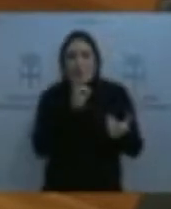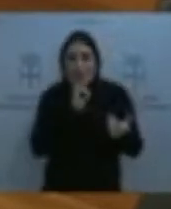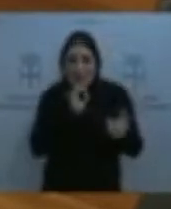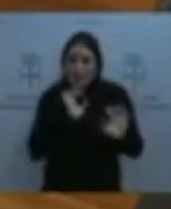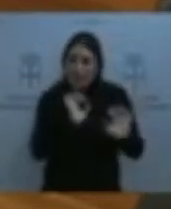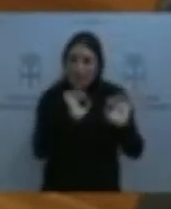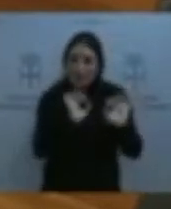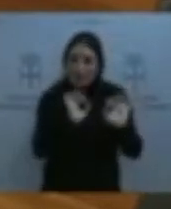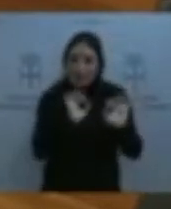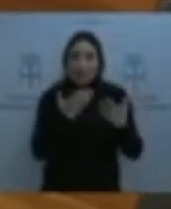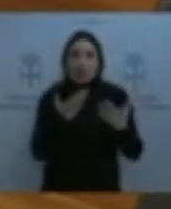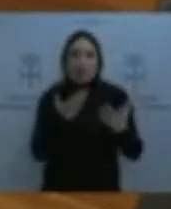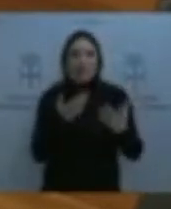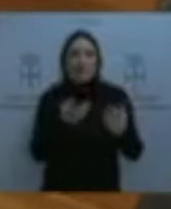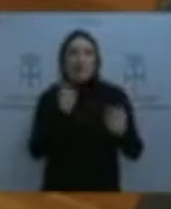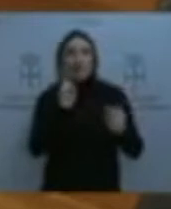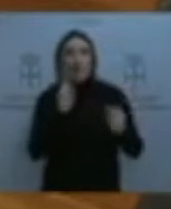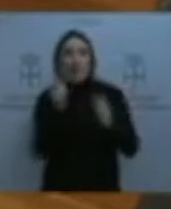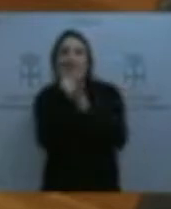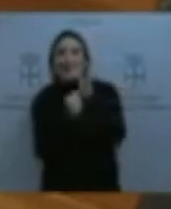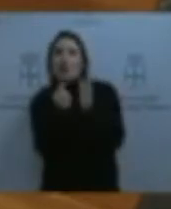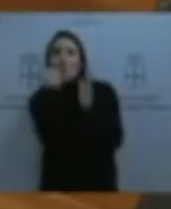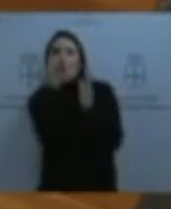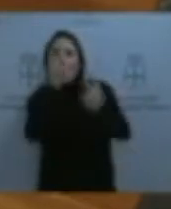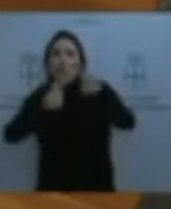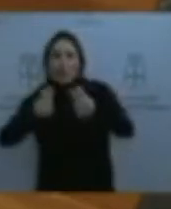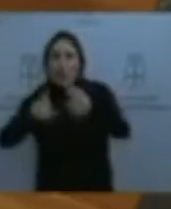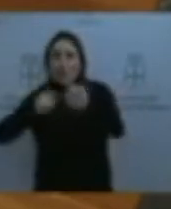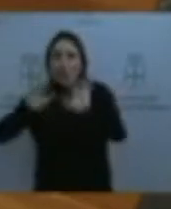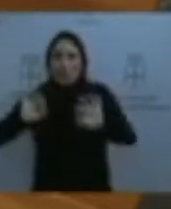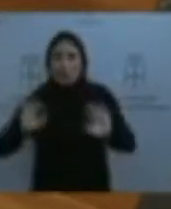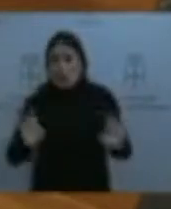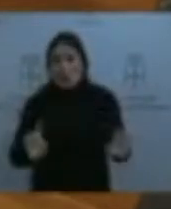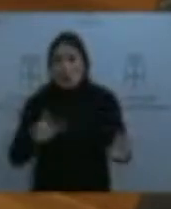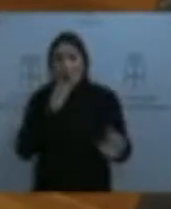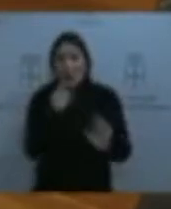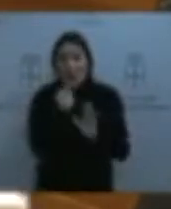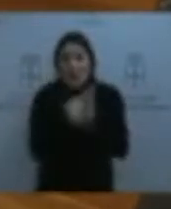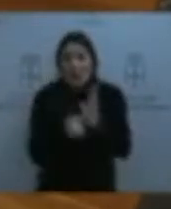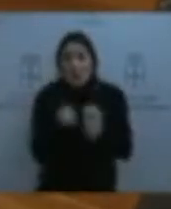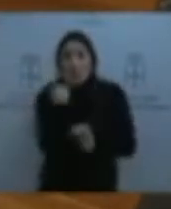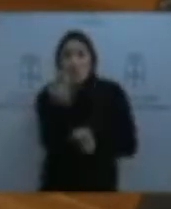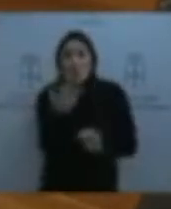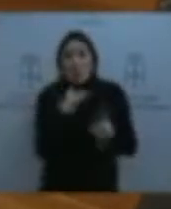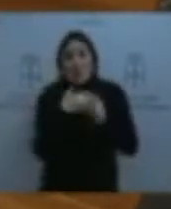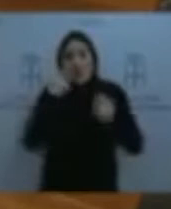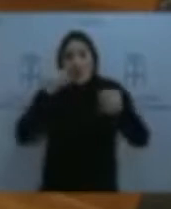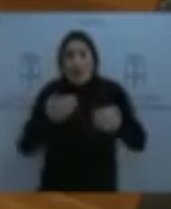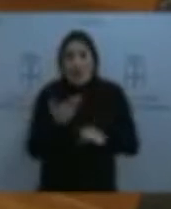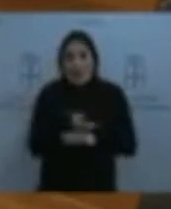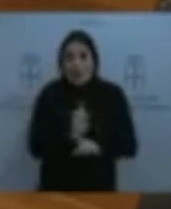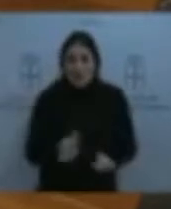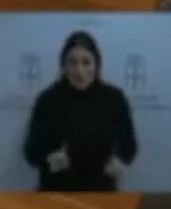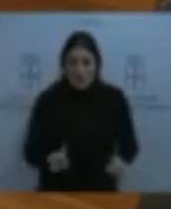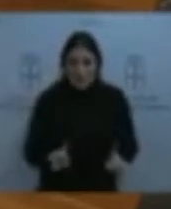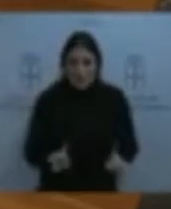a la simple búsqueda de un dato numérico que en sí mismo no es indicativo de la situación real. Dicho esto,